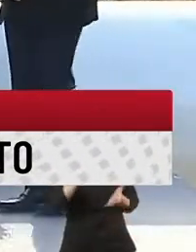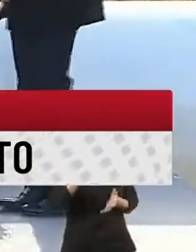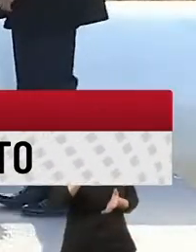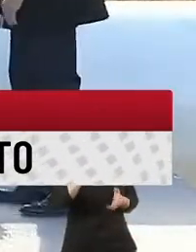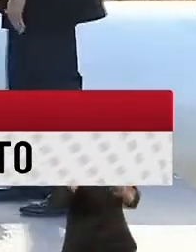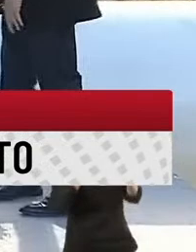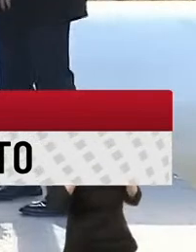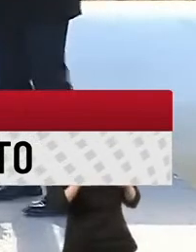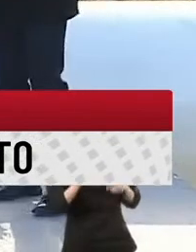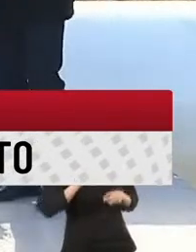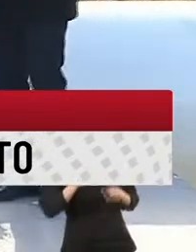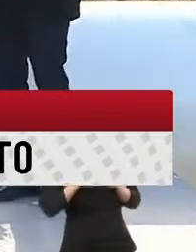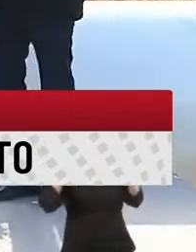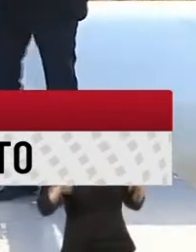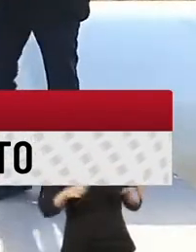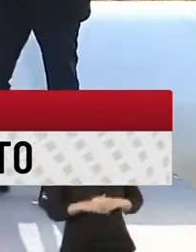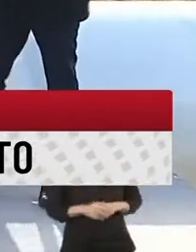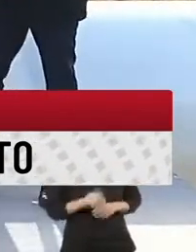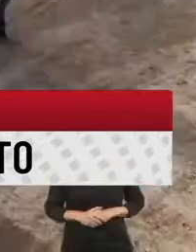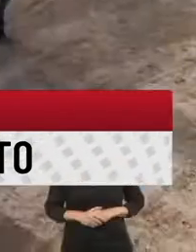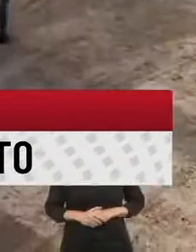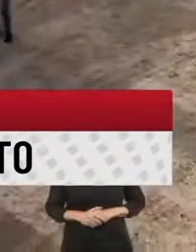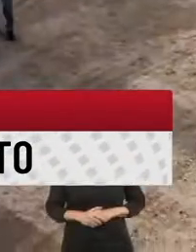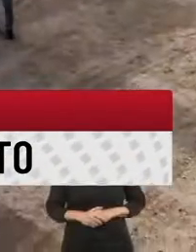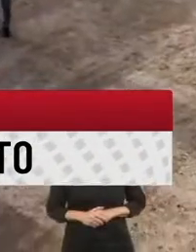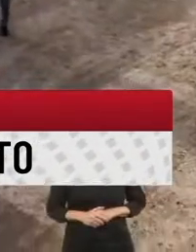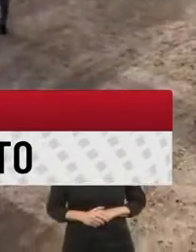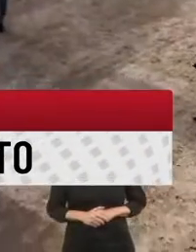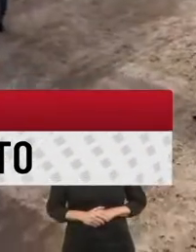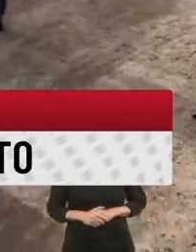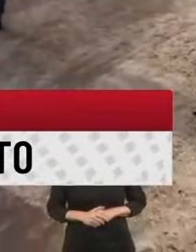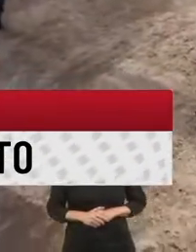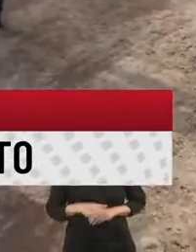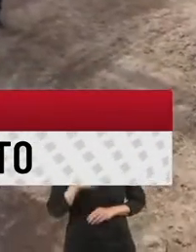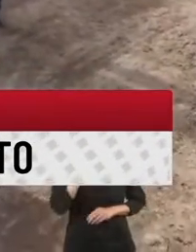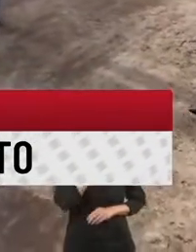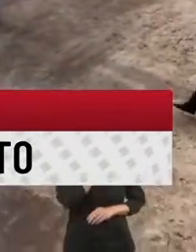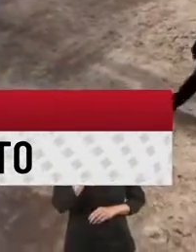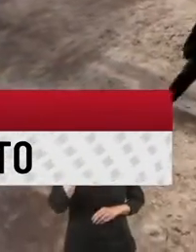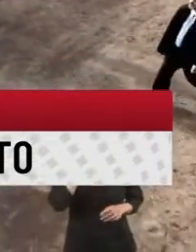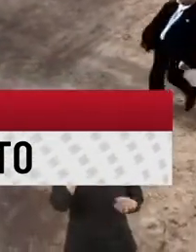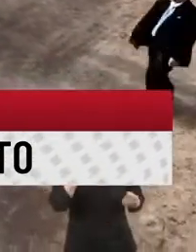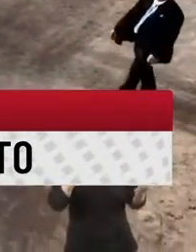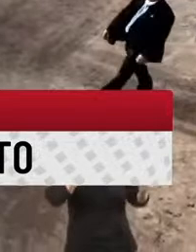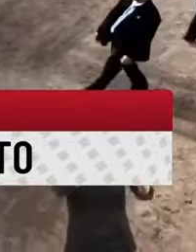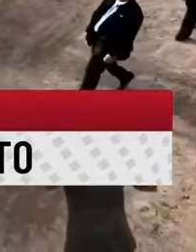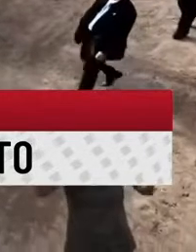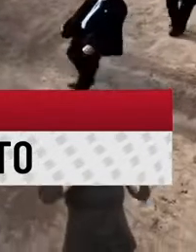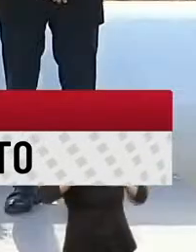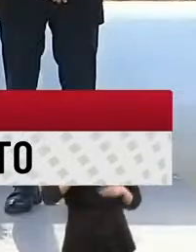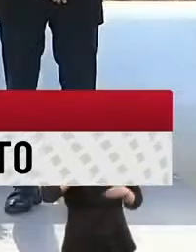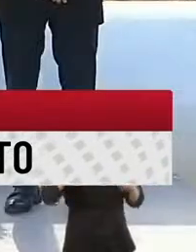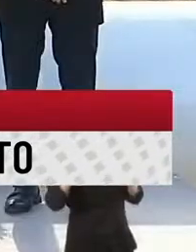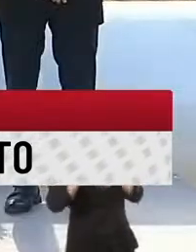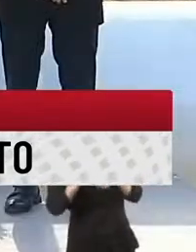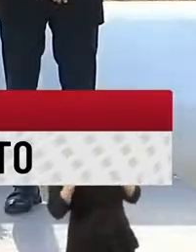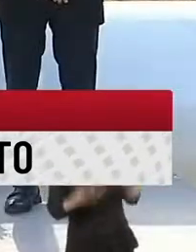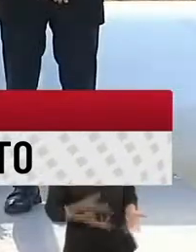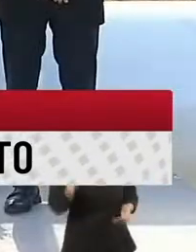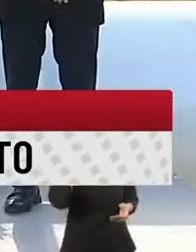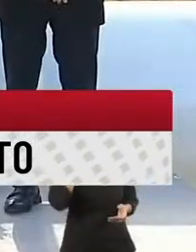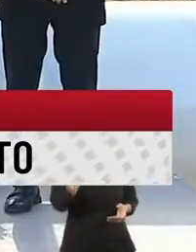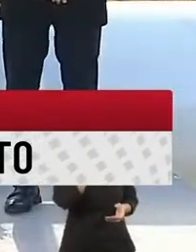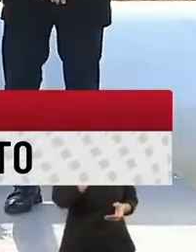de los 400 y pico de kilómetros, está lleno el 200 kilómetros. Todavía le falta toda la